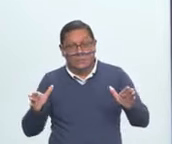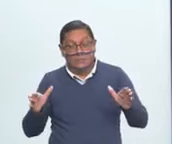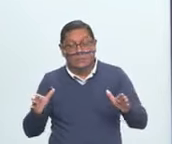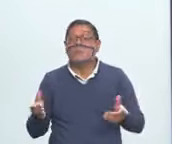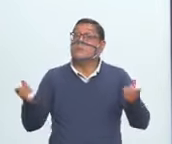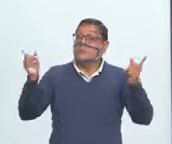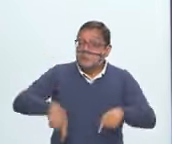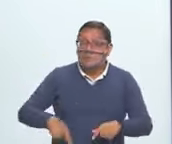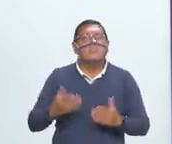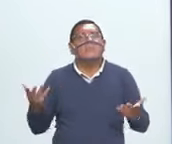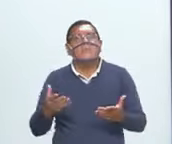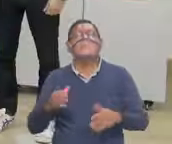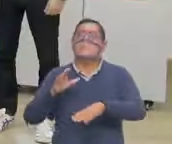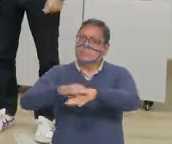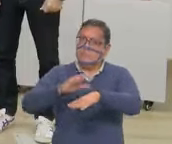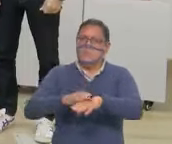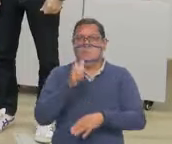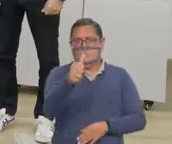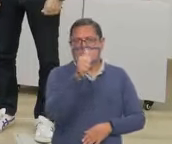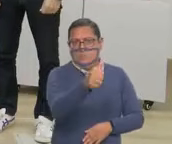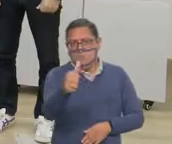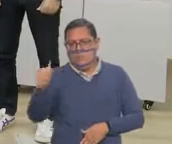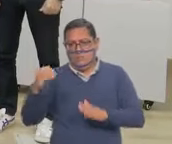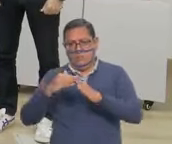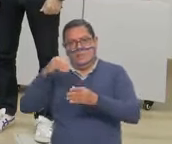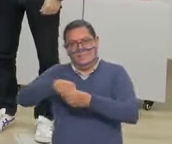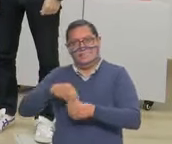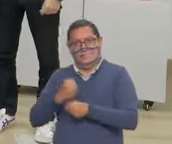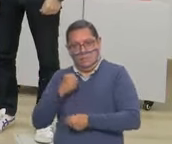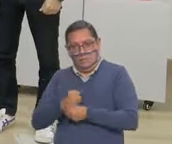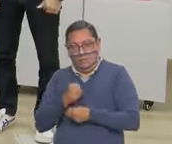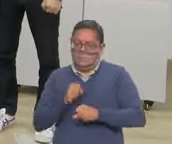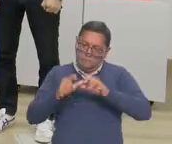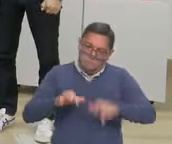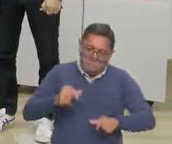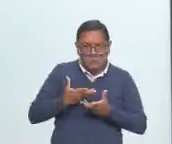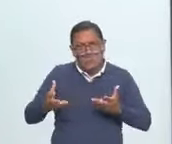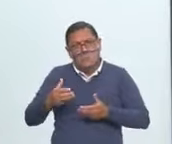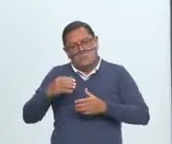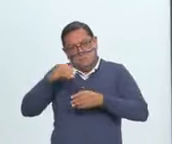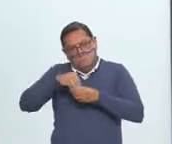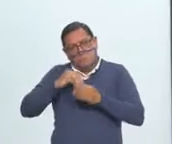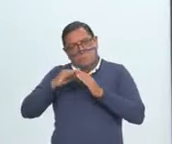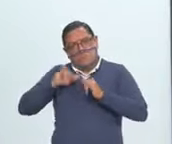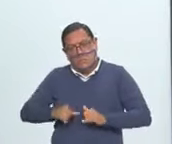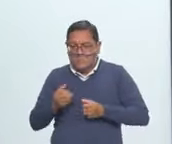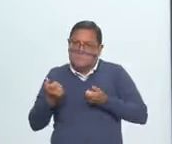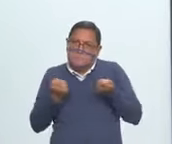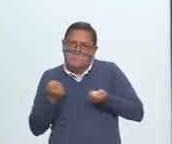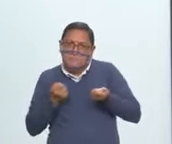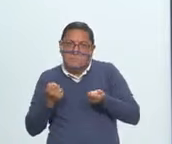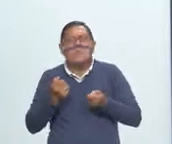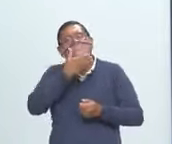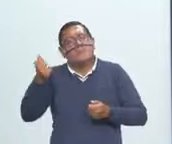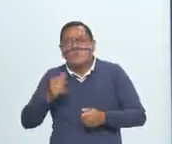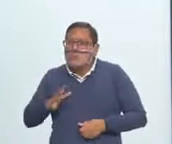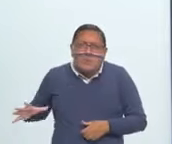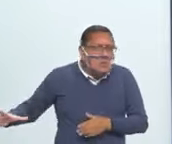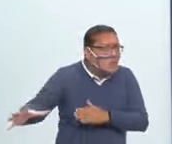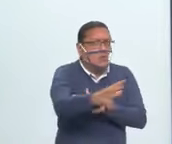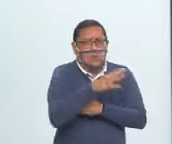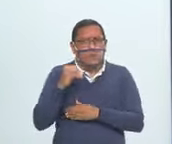que es el trabajo en casa. Lo que buscamos es precisamente mantener a la gente en casa, evitar